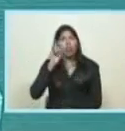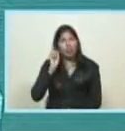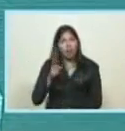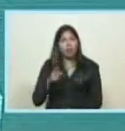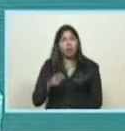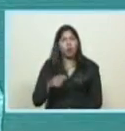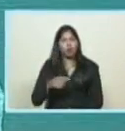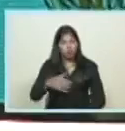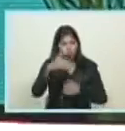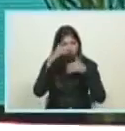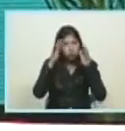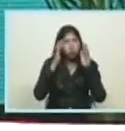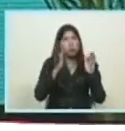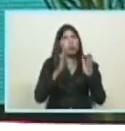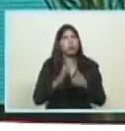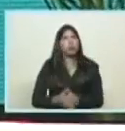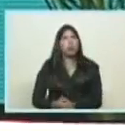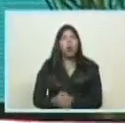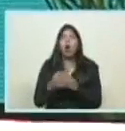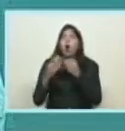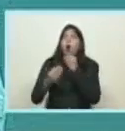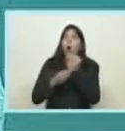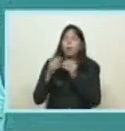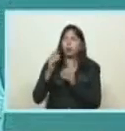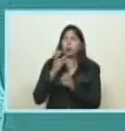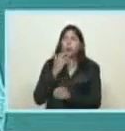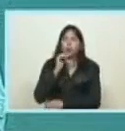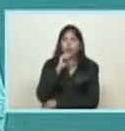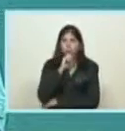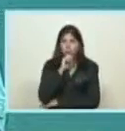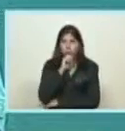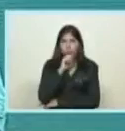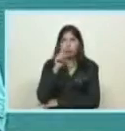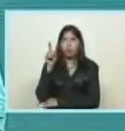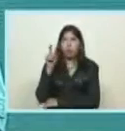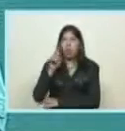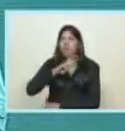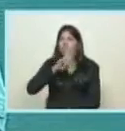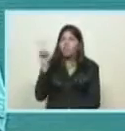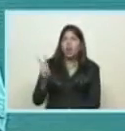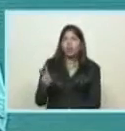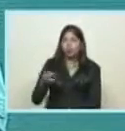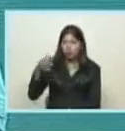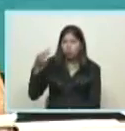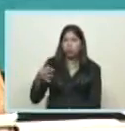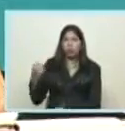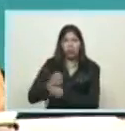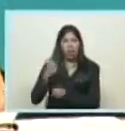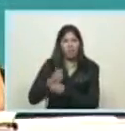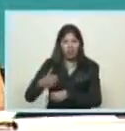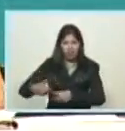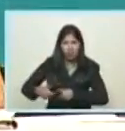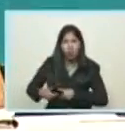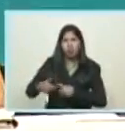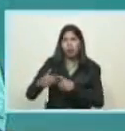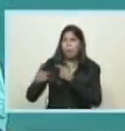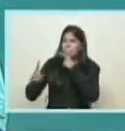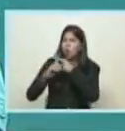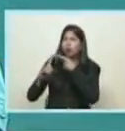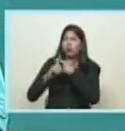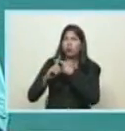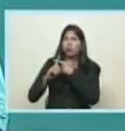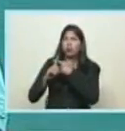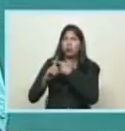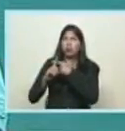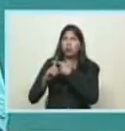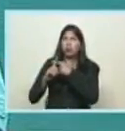abordar. ¿Cómo convertir la Venezuela de verdad, la Venezuela que trabaja, la Venezuela positiva,